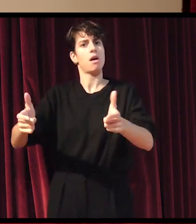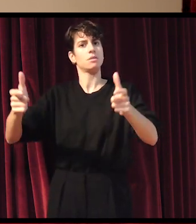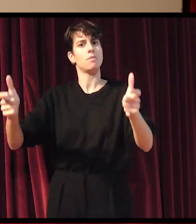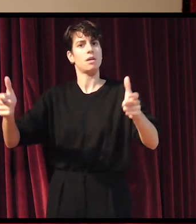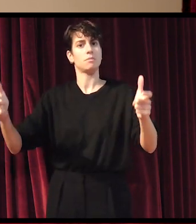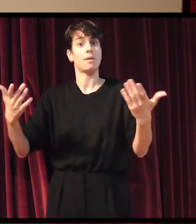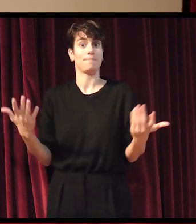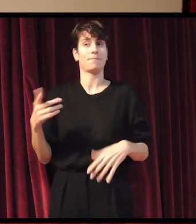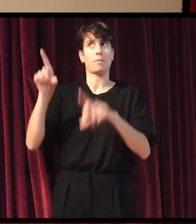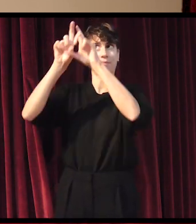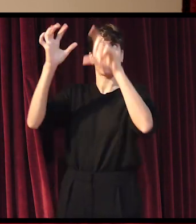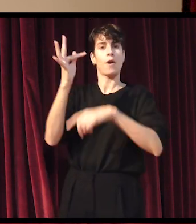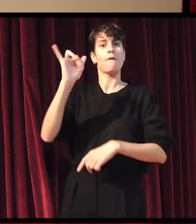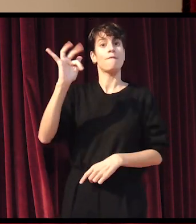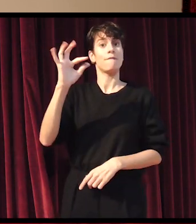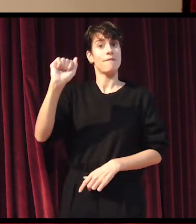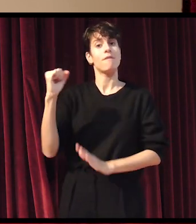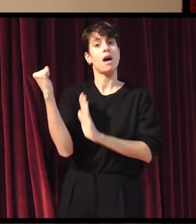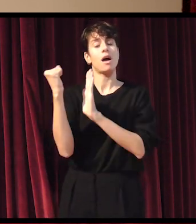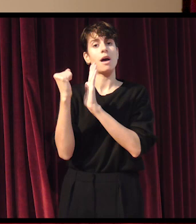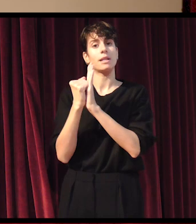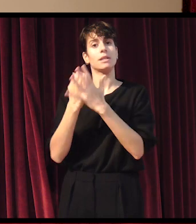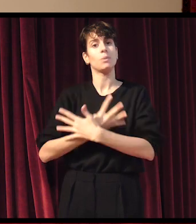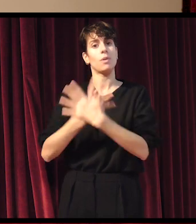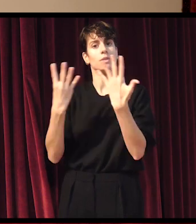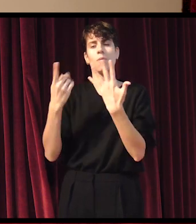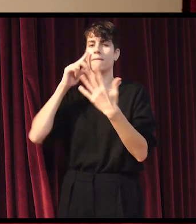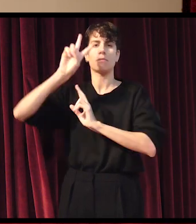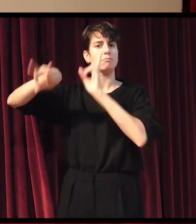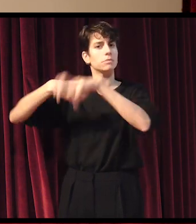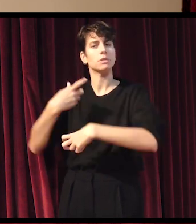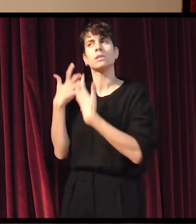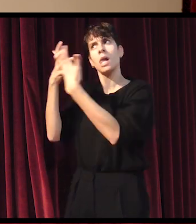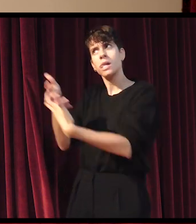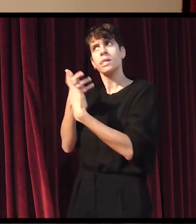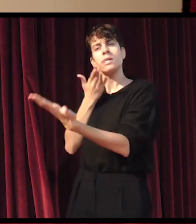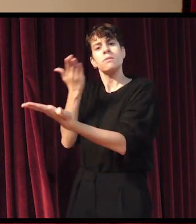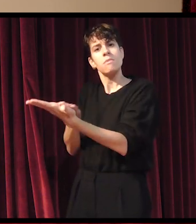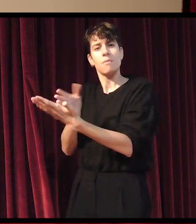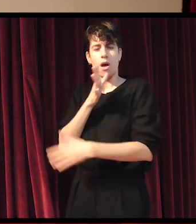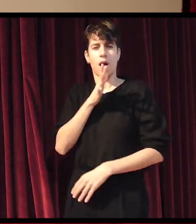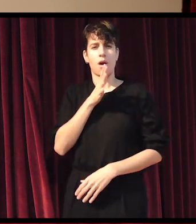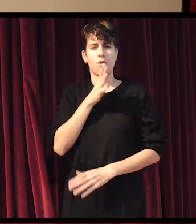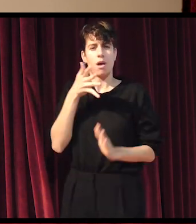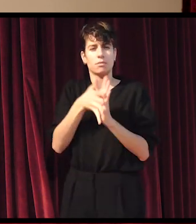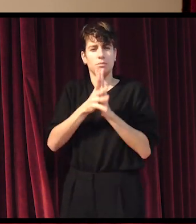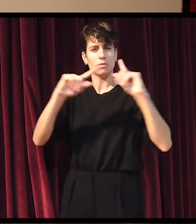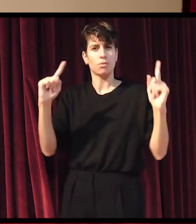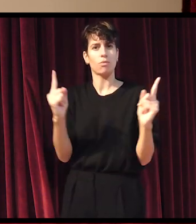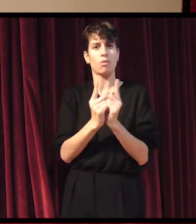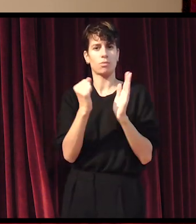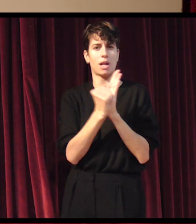contra la FIFA para que revisara este artículo 19, del cual voy a hablar brevemente